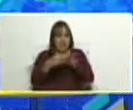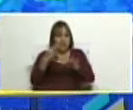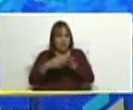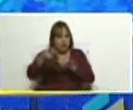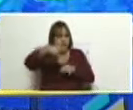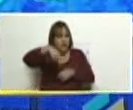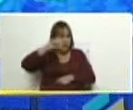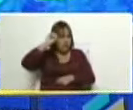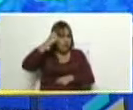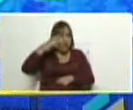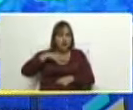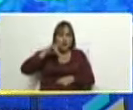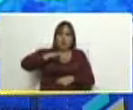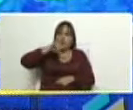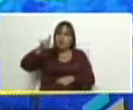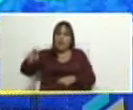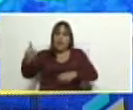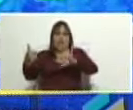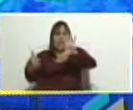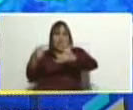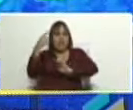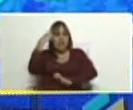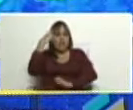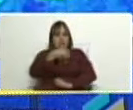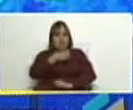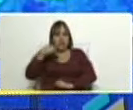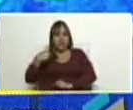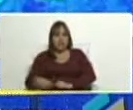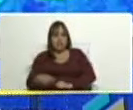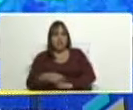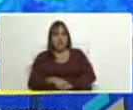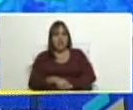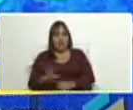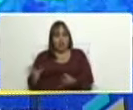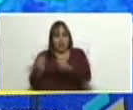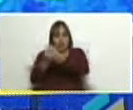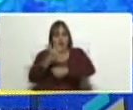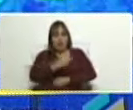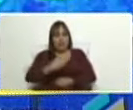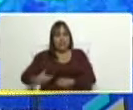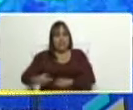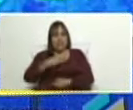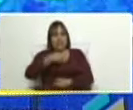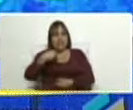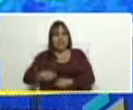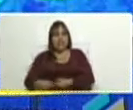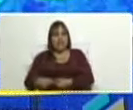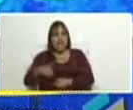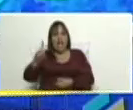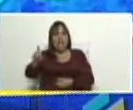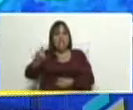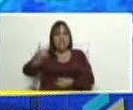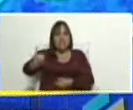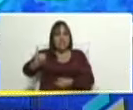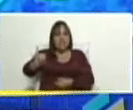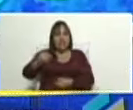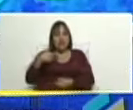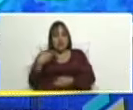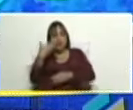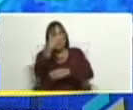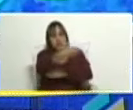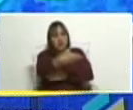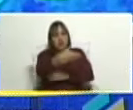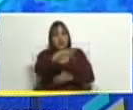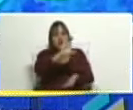recuerdan, cuando fui a China, estuve 6 días allá con el presidente Xi Jinping, visité la ciudad de